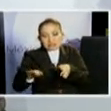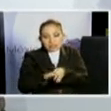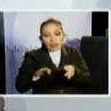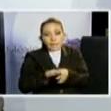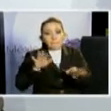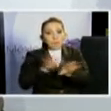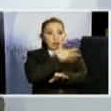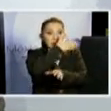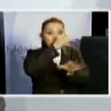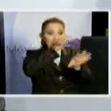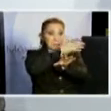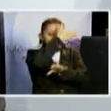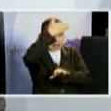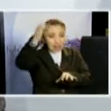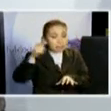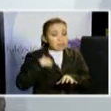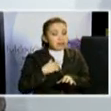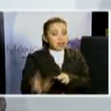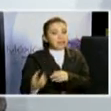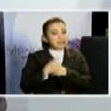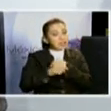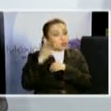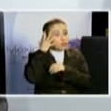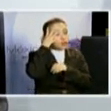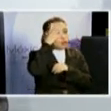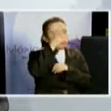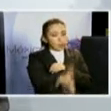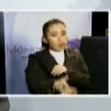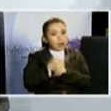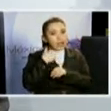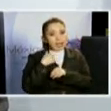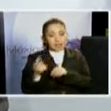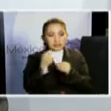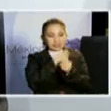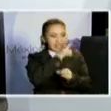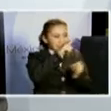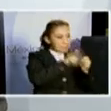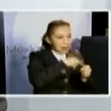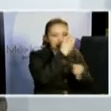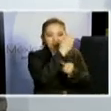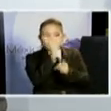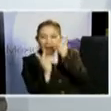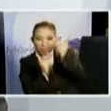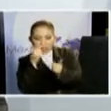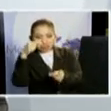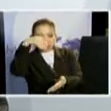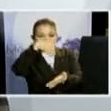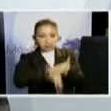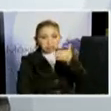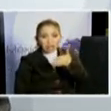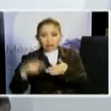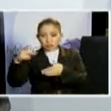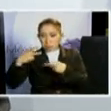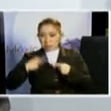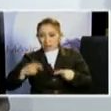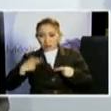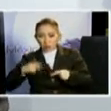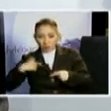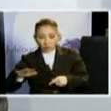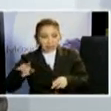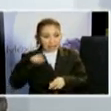el cambio climático. Los efectos nocivos implican los daños a su diversidad, su población e infraestructura, así como